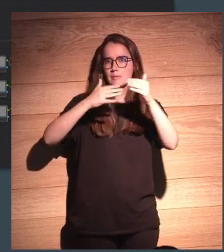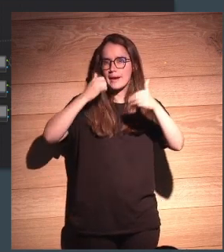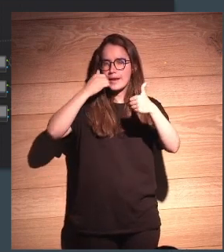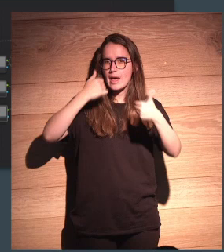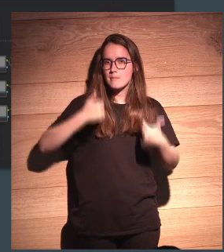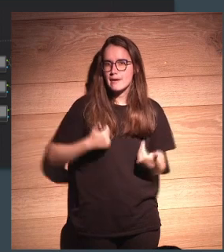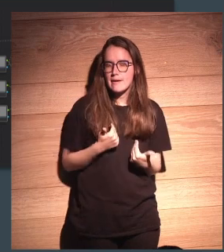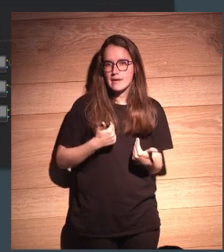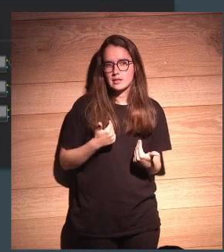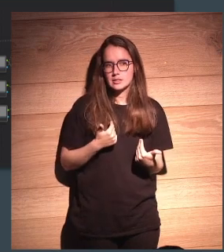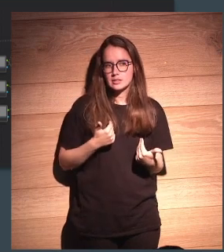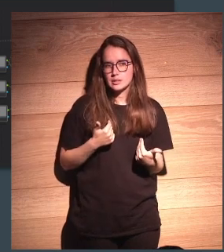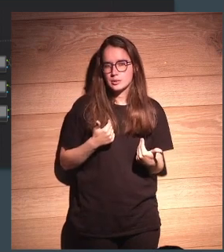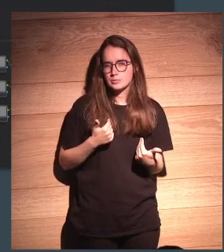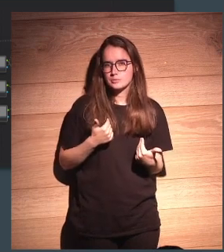piel